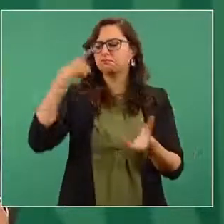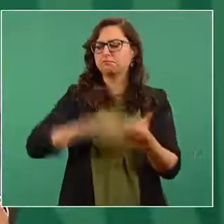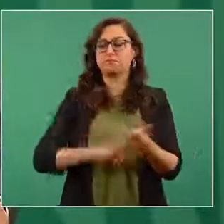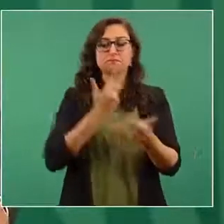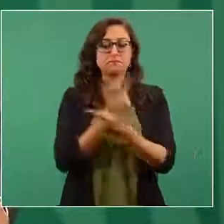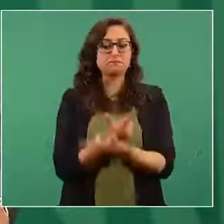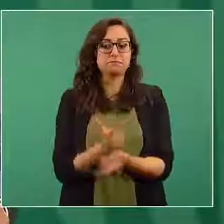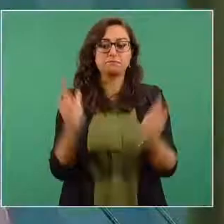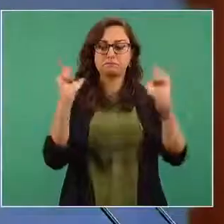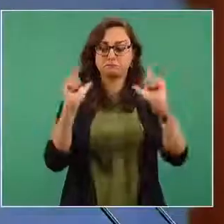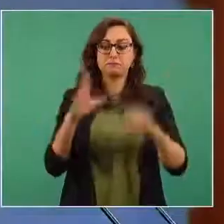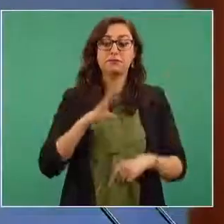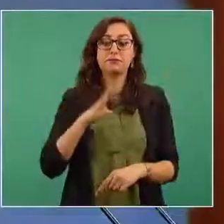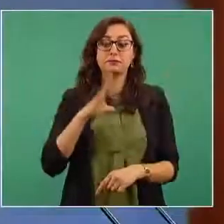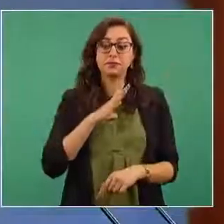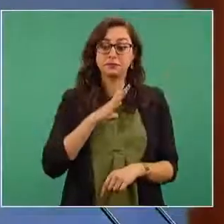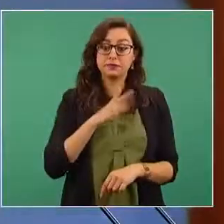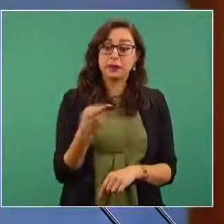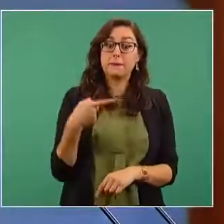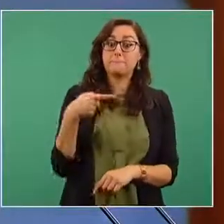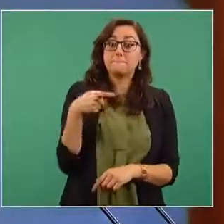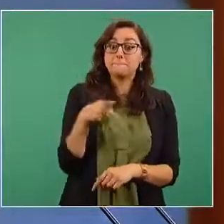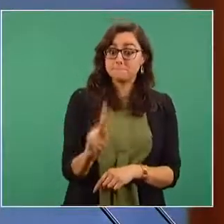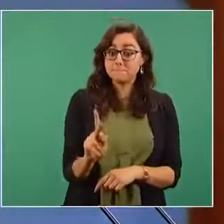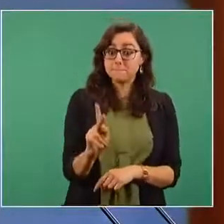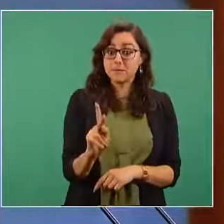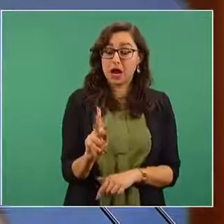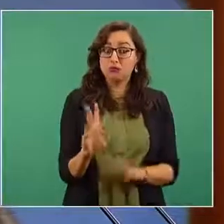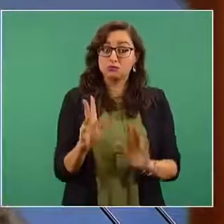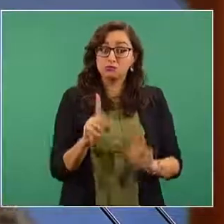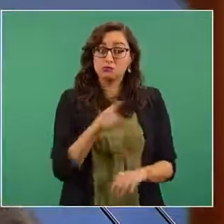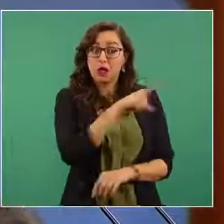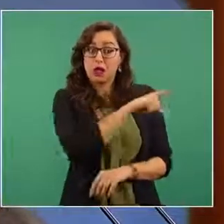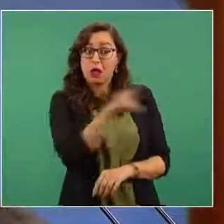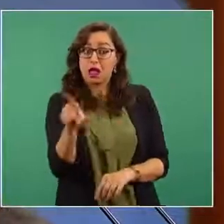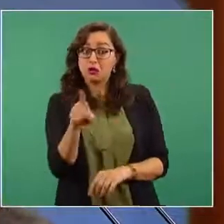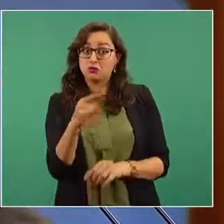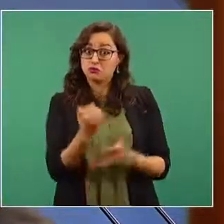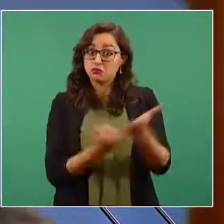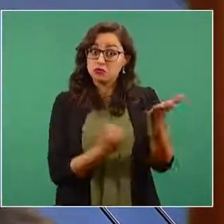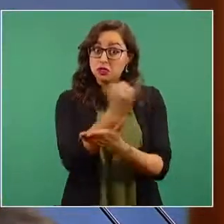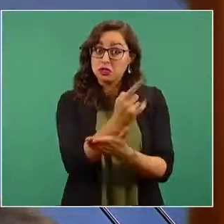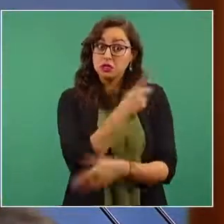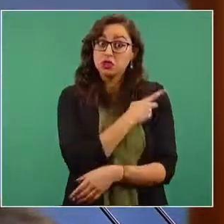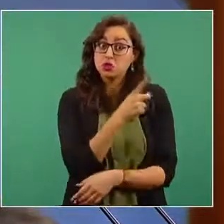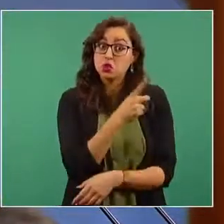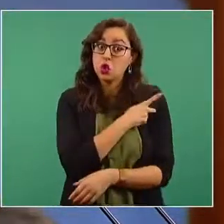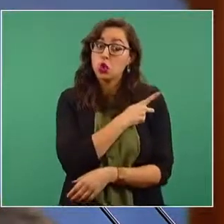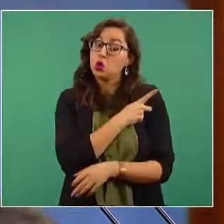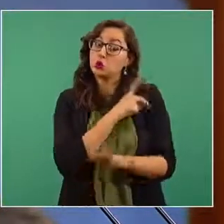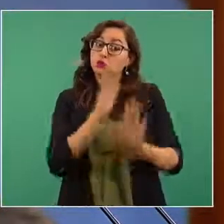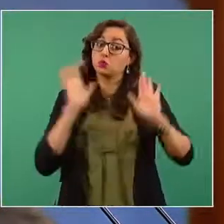pero cada quien debe de asumir su responsabilidad.